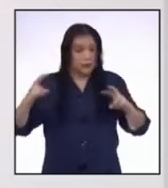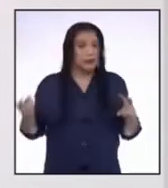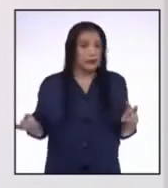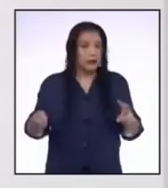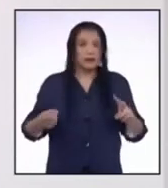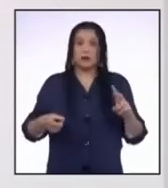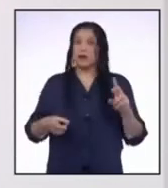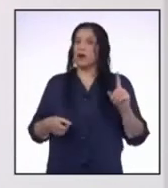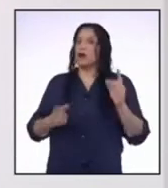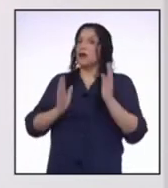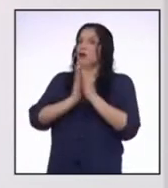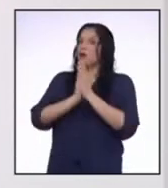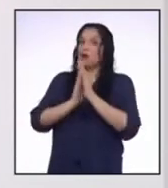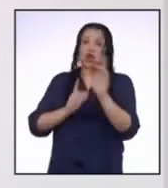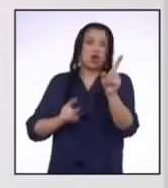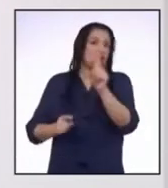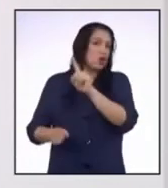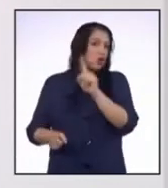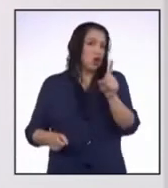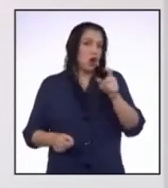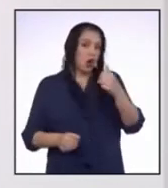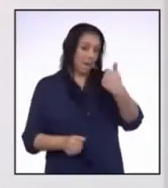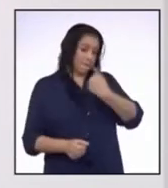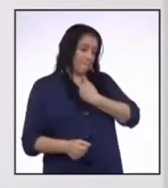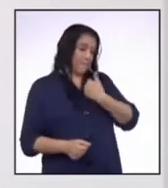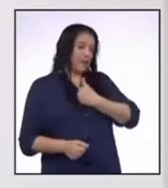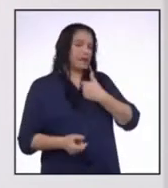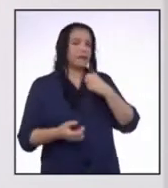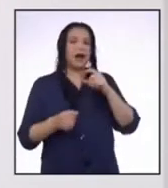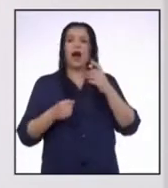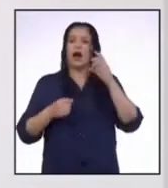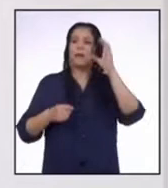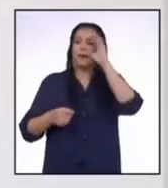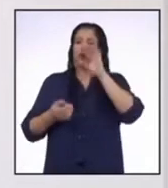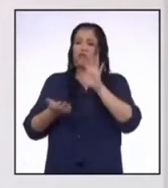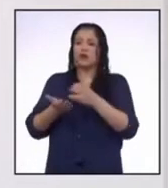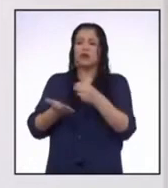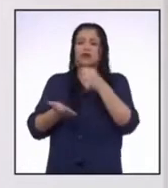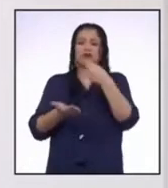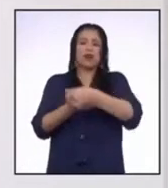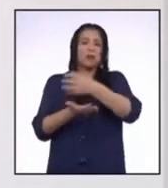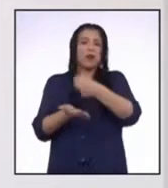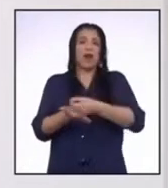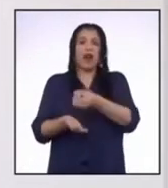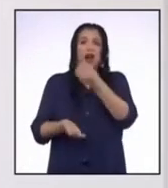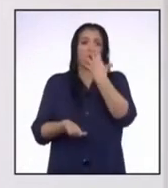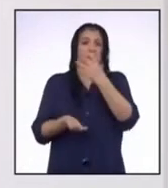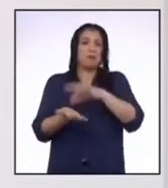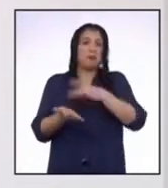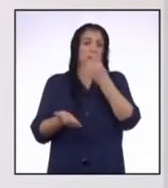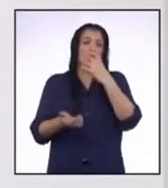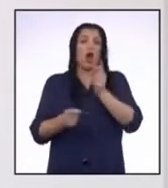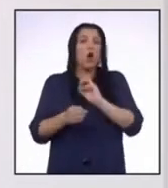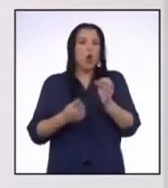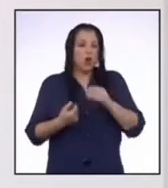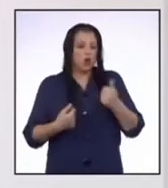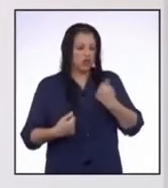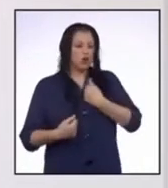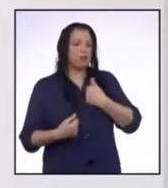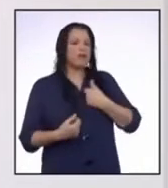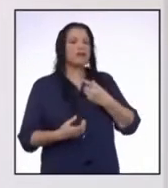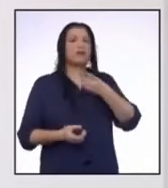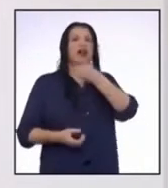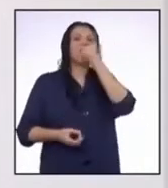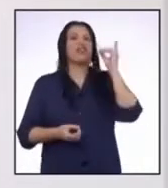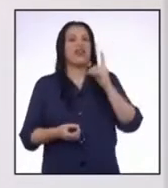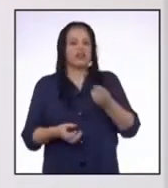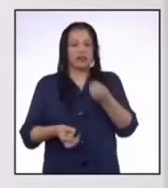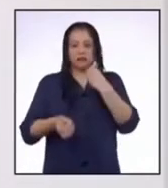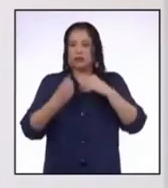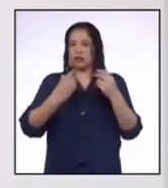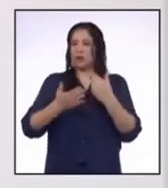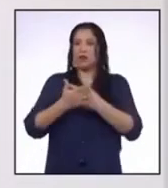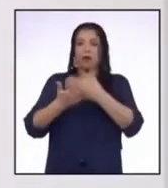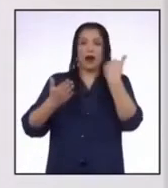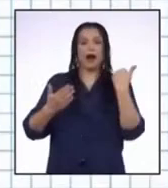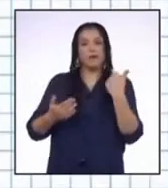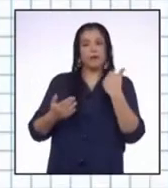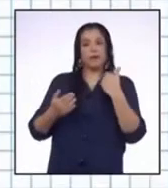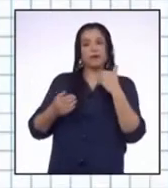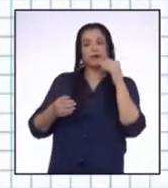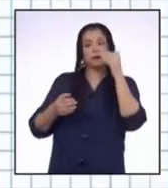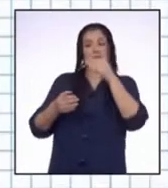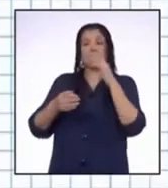Por ningún motivo debemos automedicarnos, ni hacer dietas sin la asesoría de un especialista en nutrición y